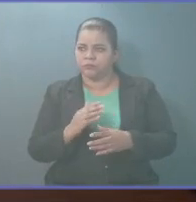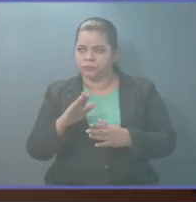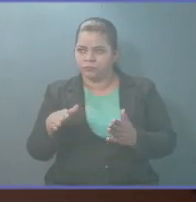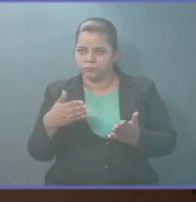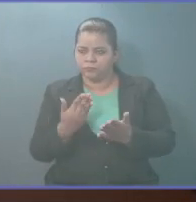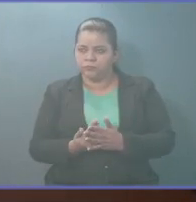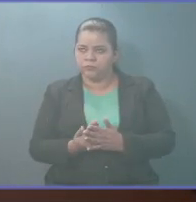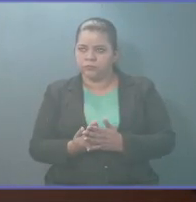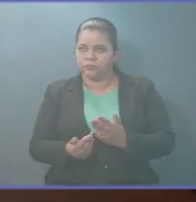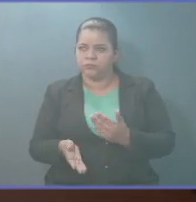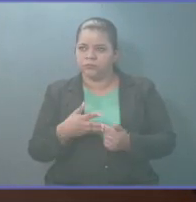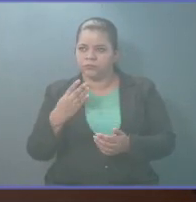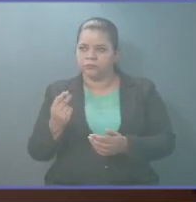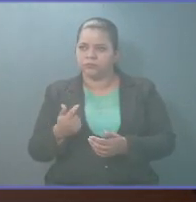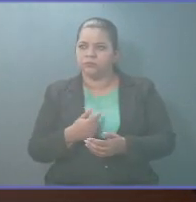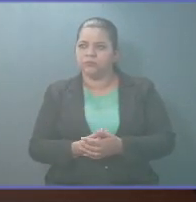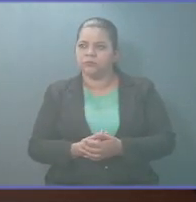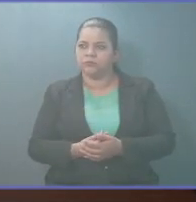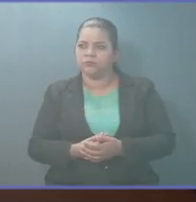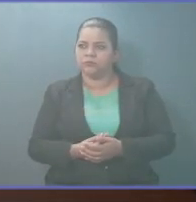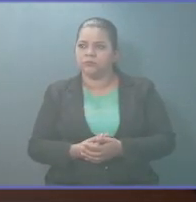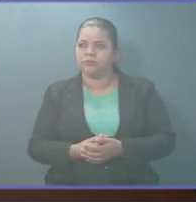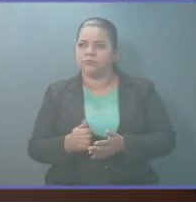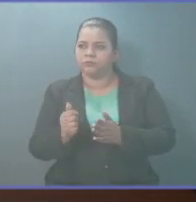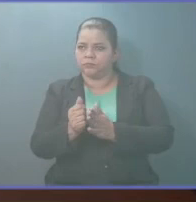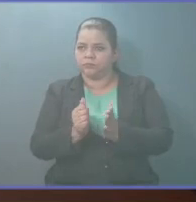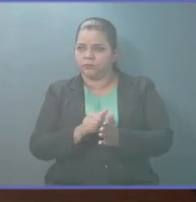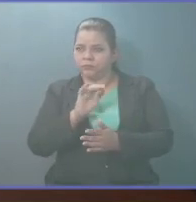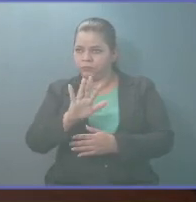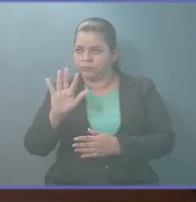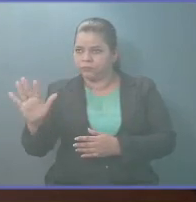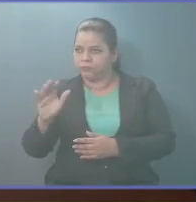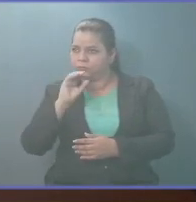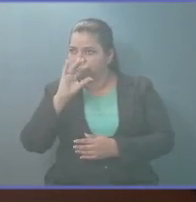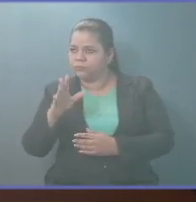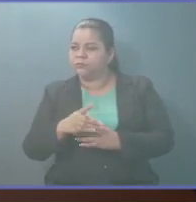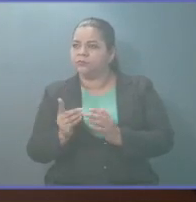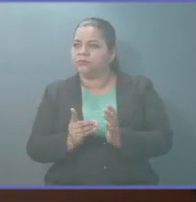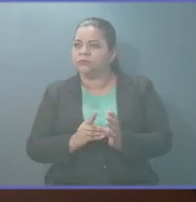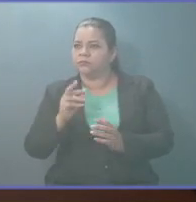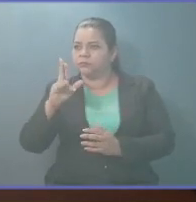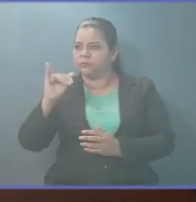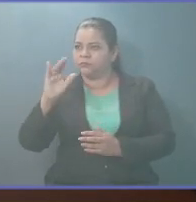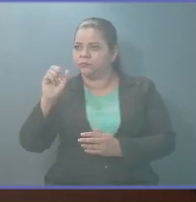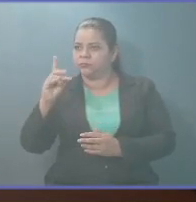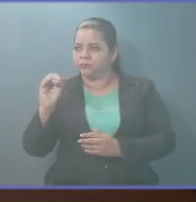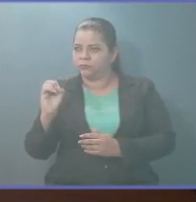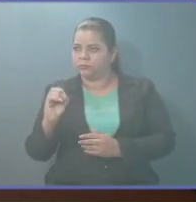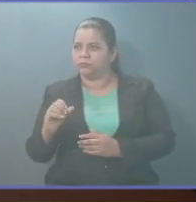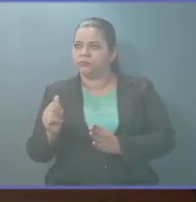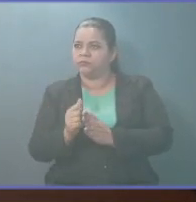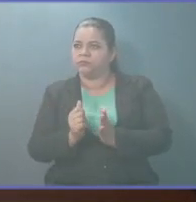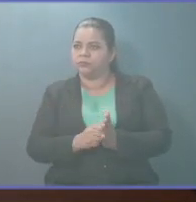qué dice el artículo 55. Diputado Ricardo Velázquez, tiene la palabra. 55 o 110.